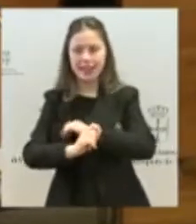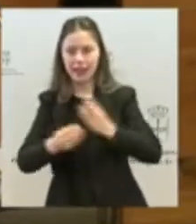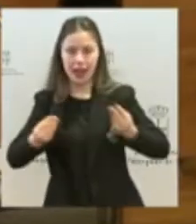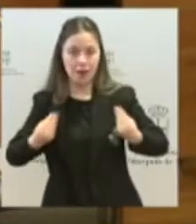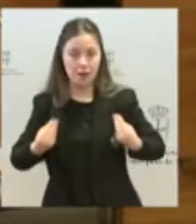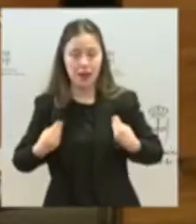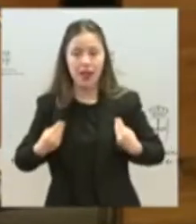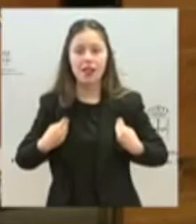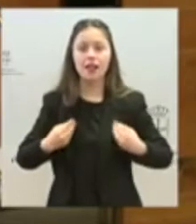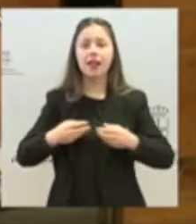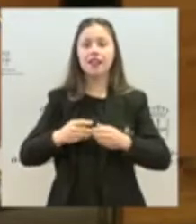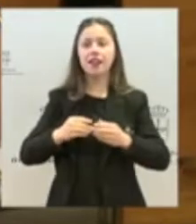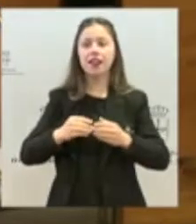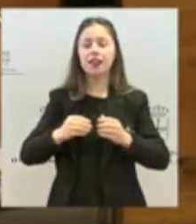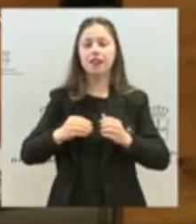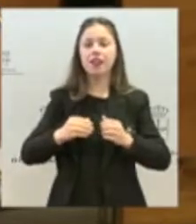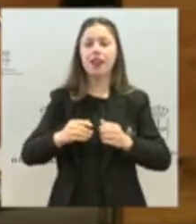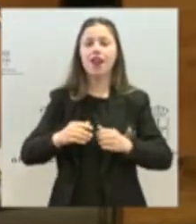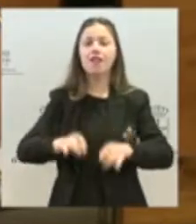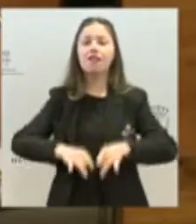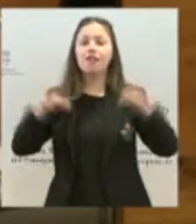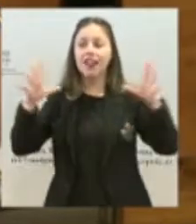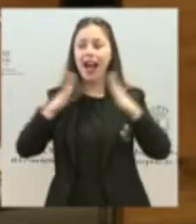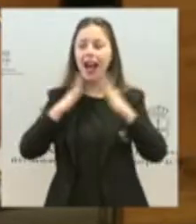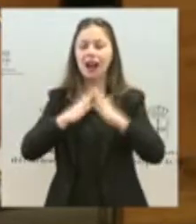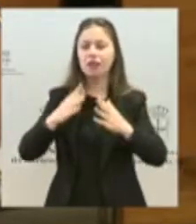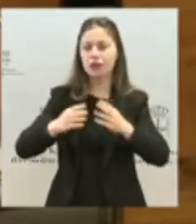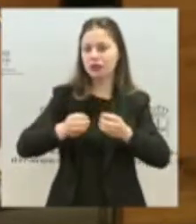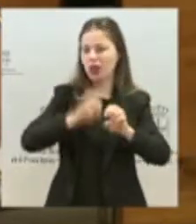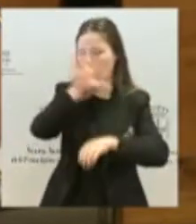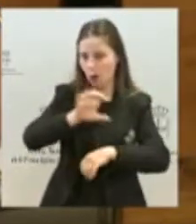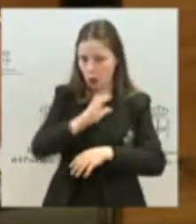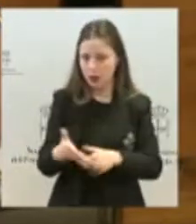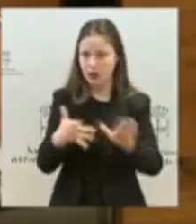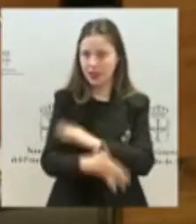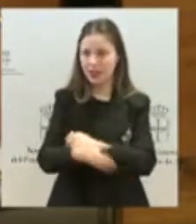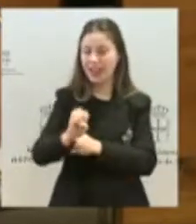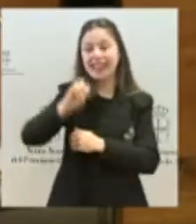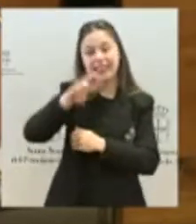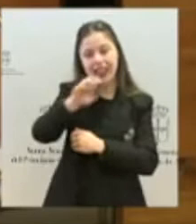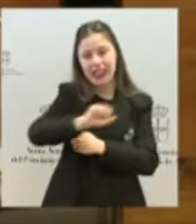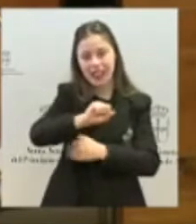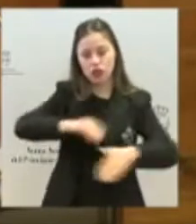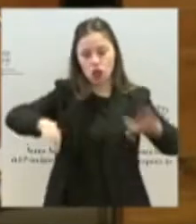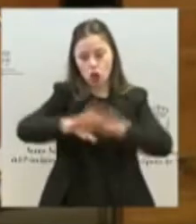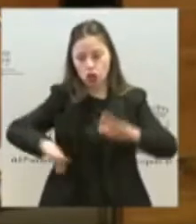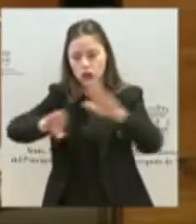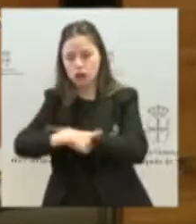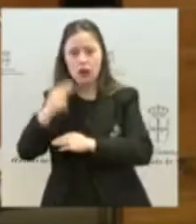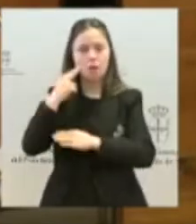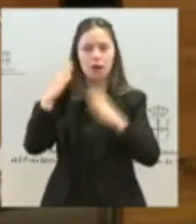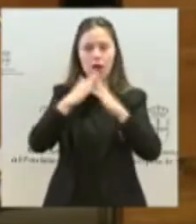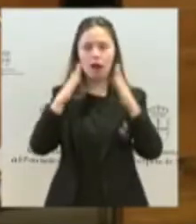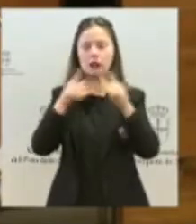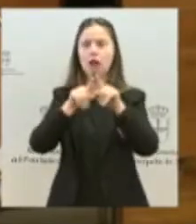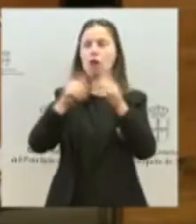cuentos, cuando hay familias que llevan 13 años acostándose cada noche con miedo a que sus casas se les vengan encima.